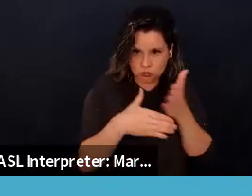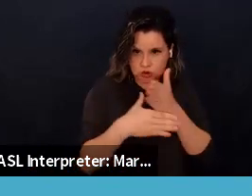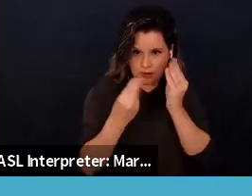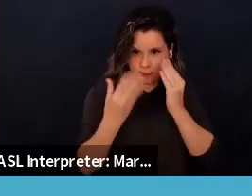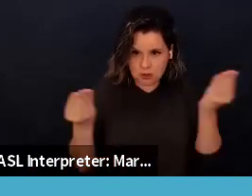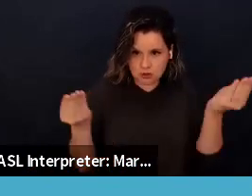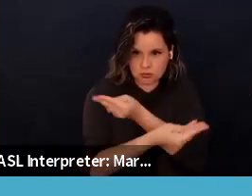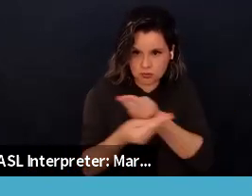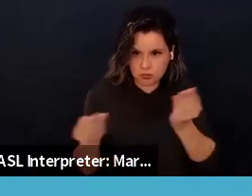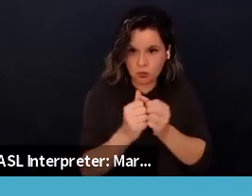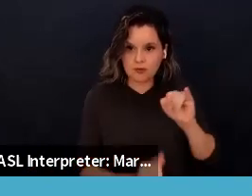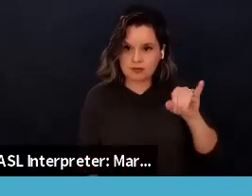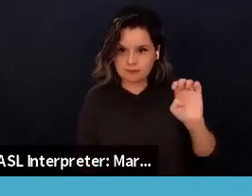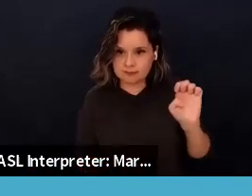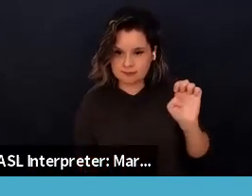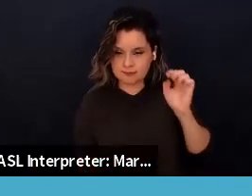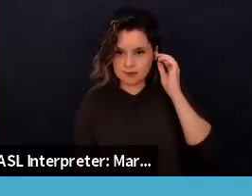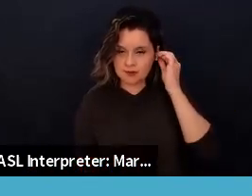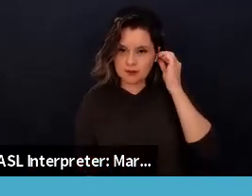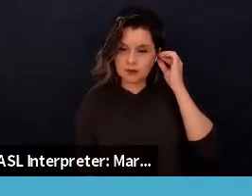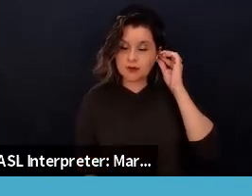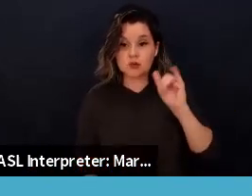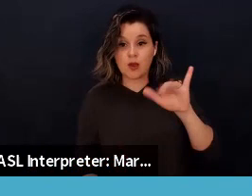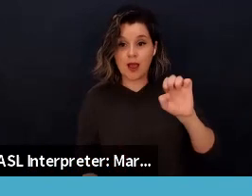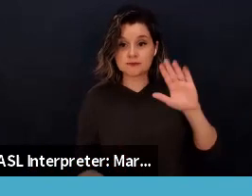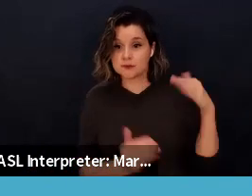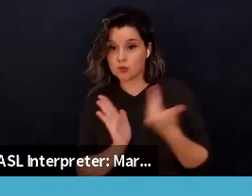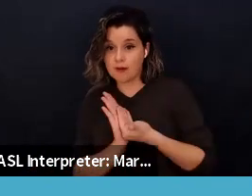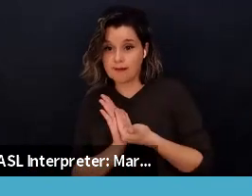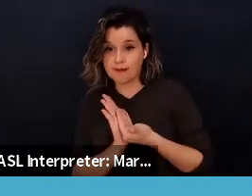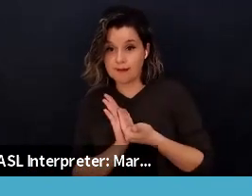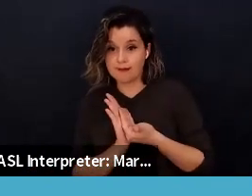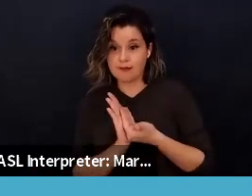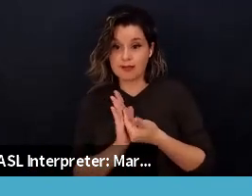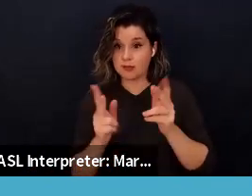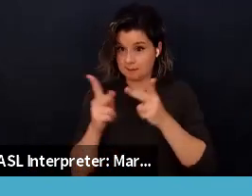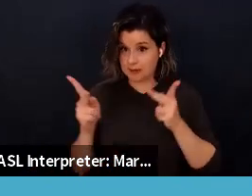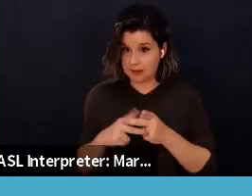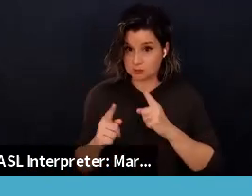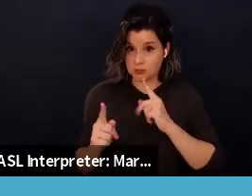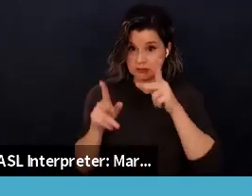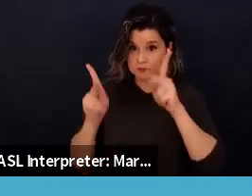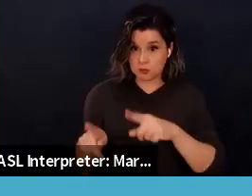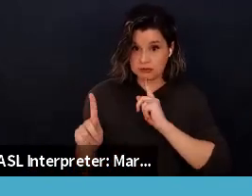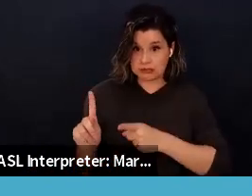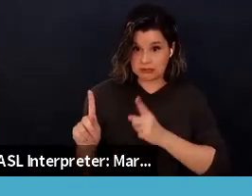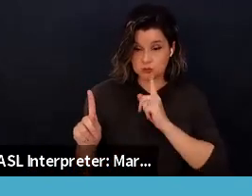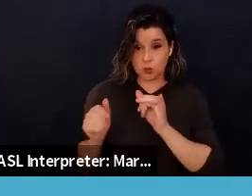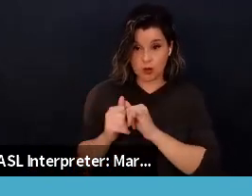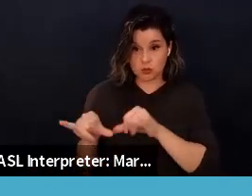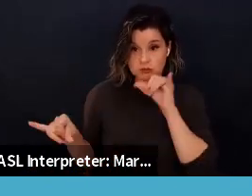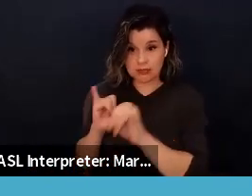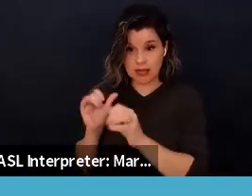ICE. Entonces, ICE llega al lugar donde esta persona está detenido por